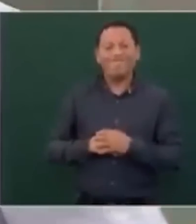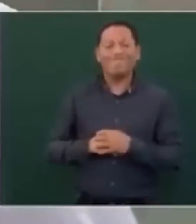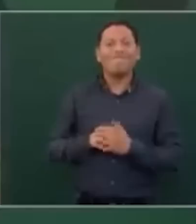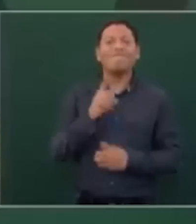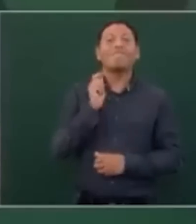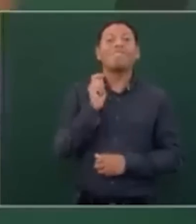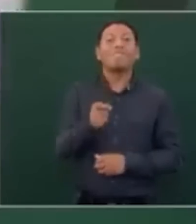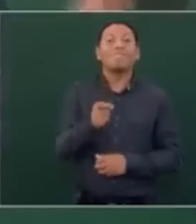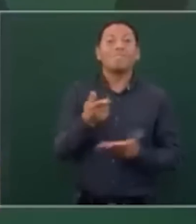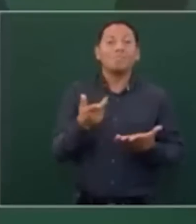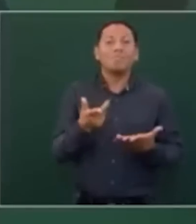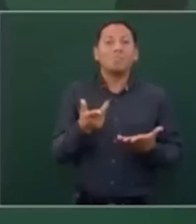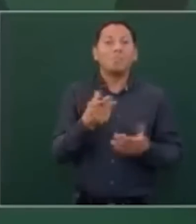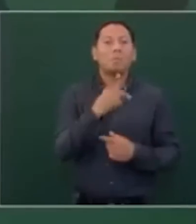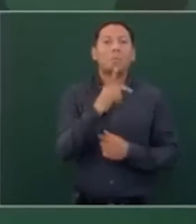significaban lo mismo.